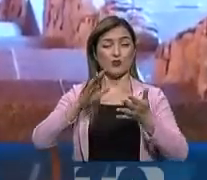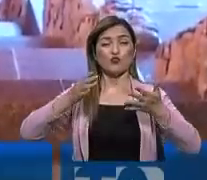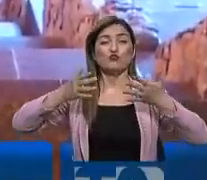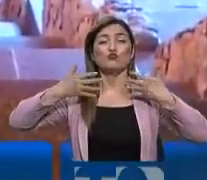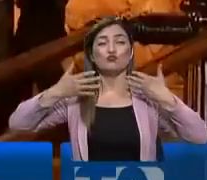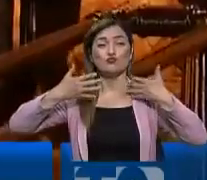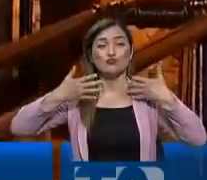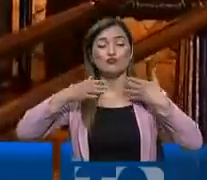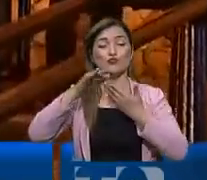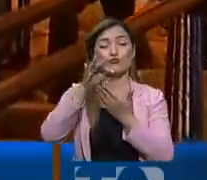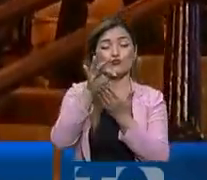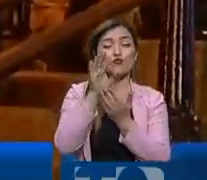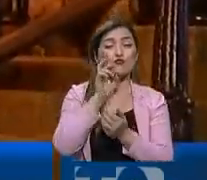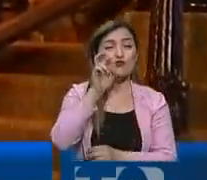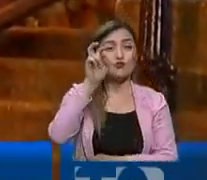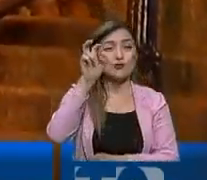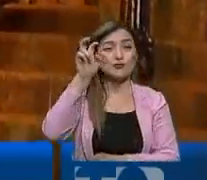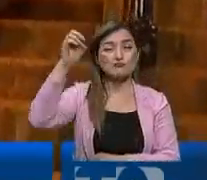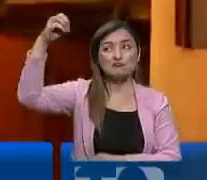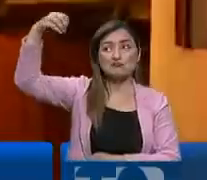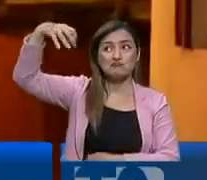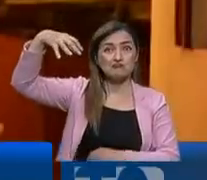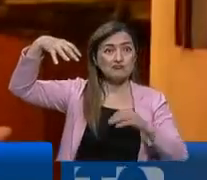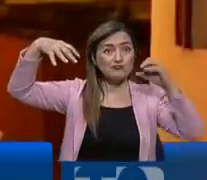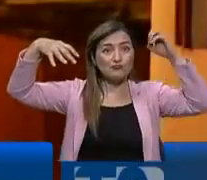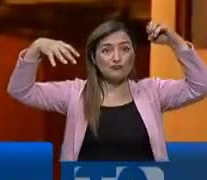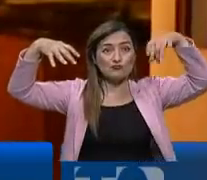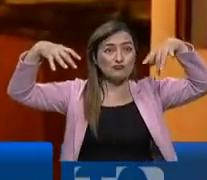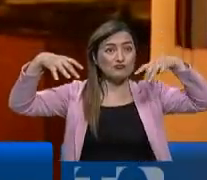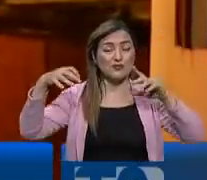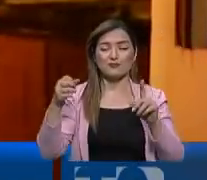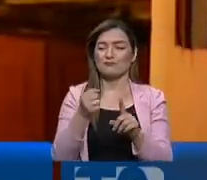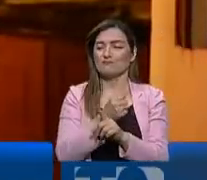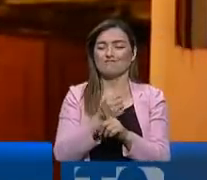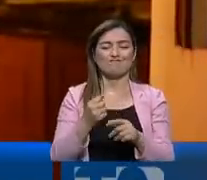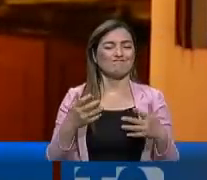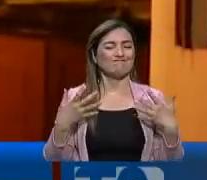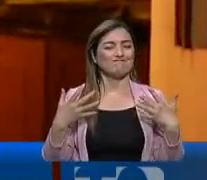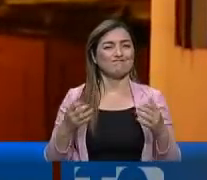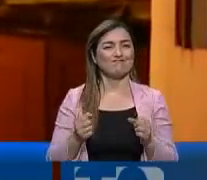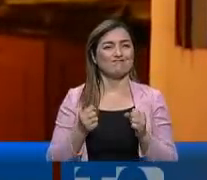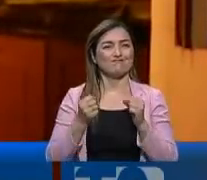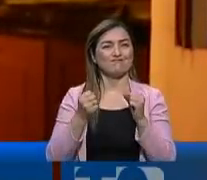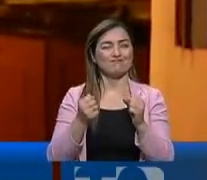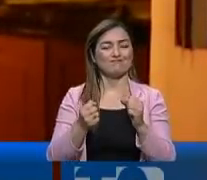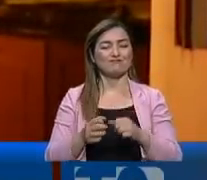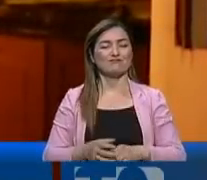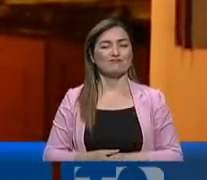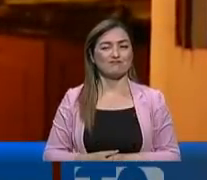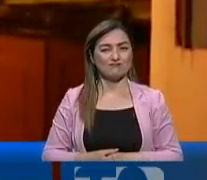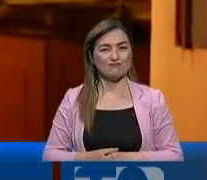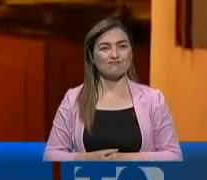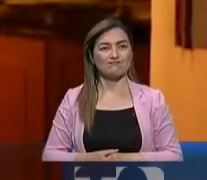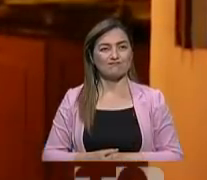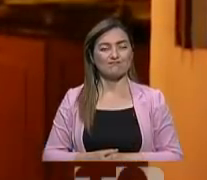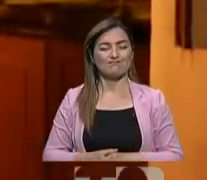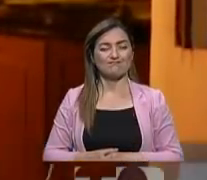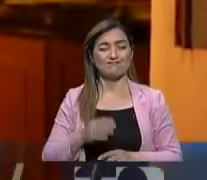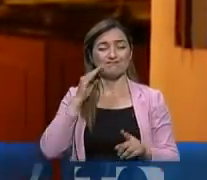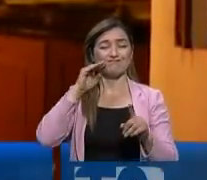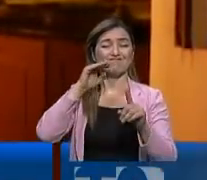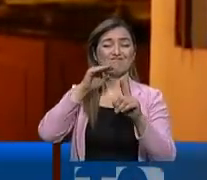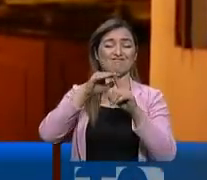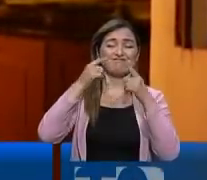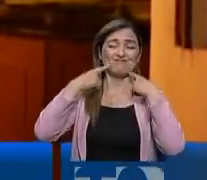zona turística iluminada, como ustedes observan. Así de violenta está la ciudad de Guayaquil. El mensaje que el mundo entero actualmente está